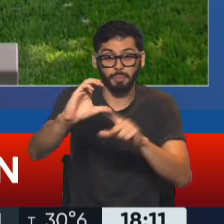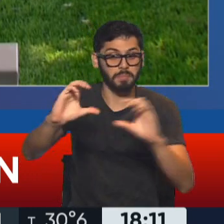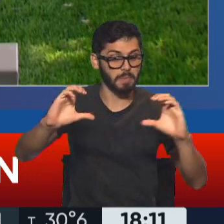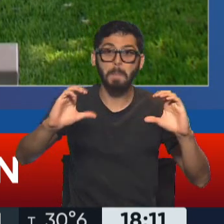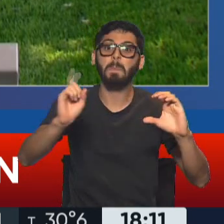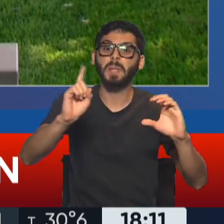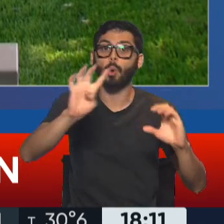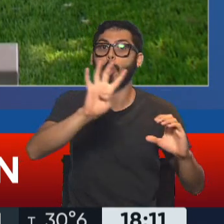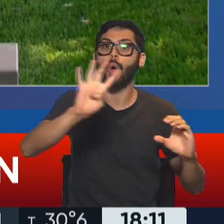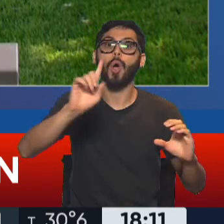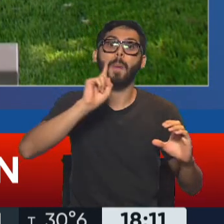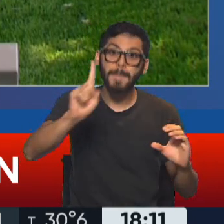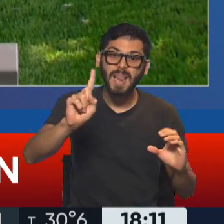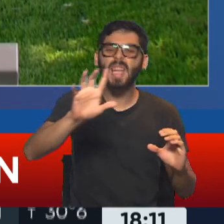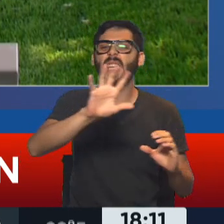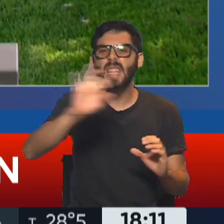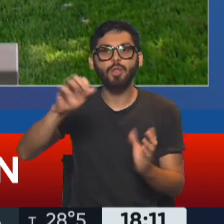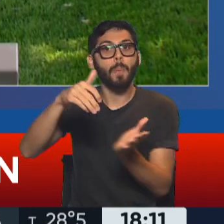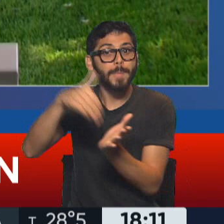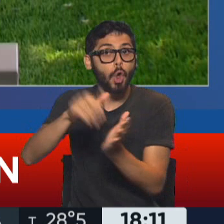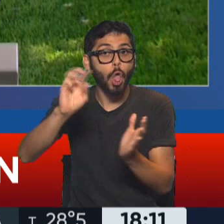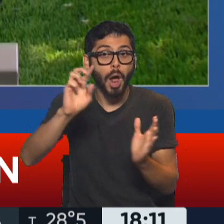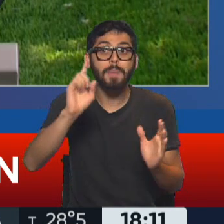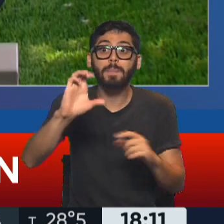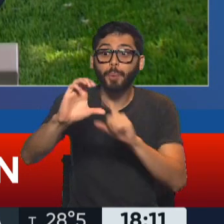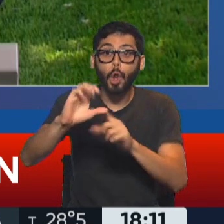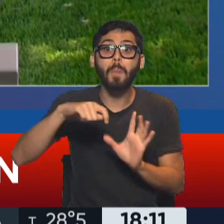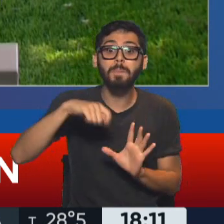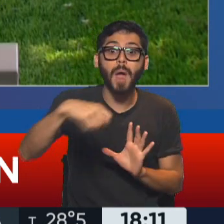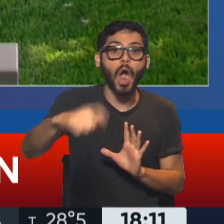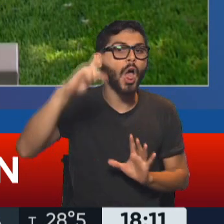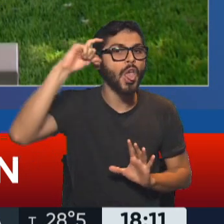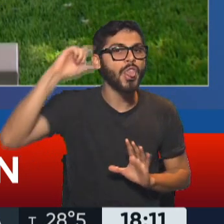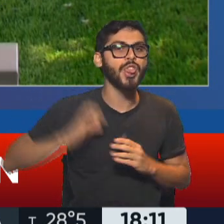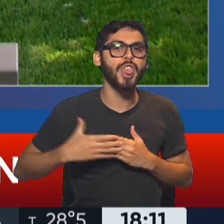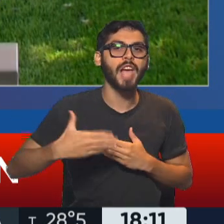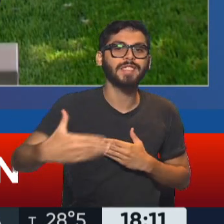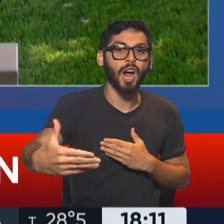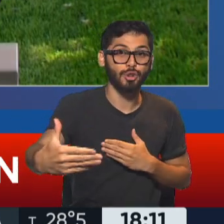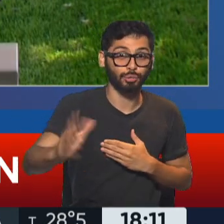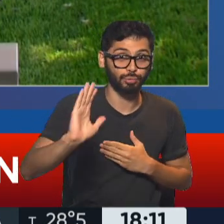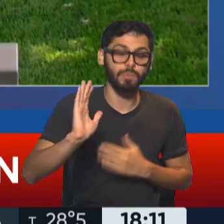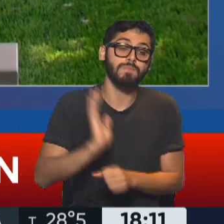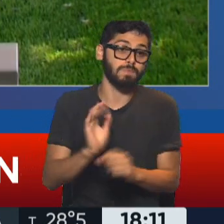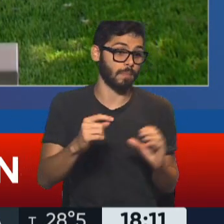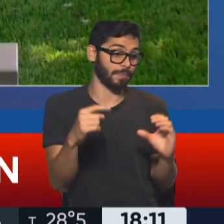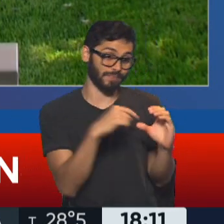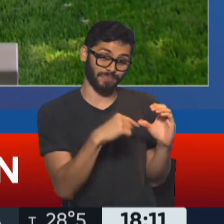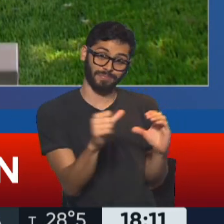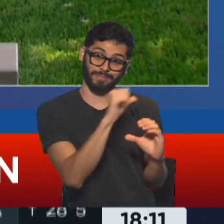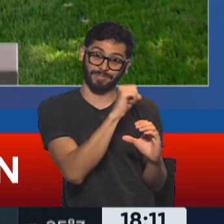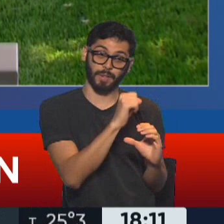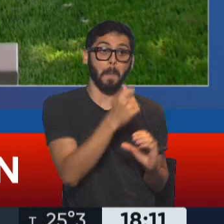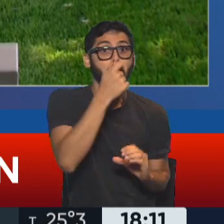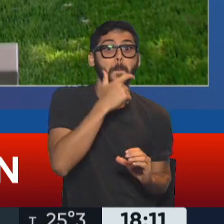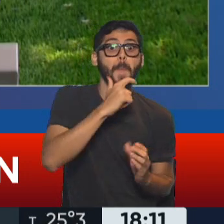dólares, pero a pagar en 10 años. Es decir, salimos con un problema que es el endeudamiento que